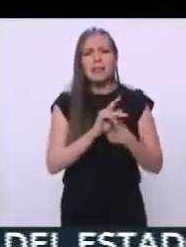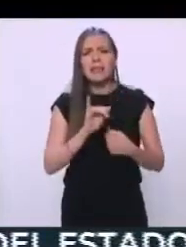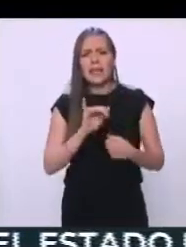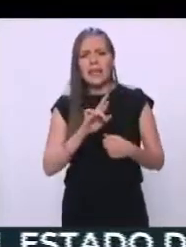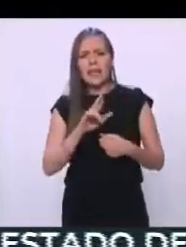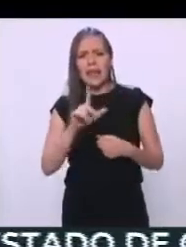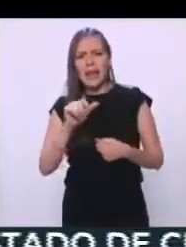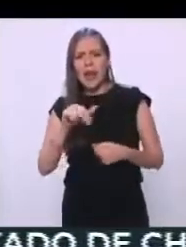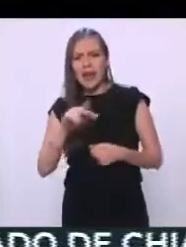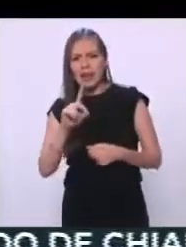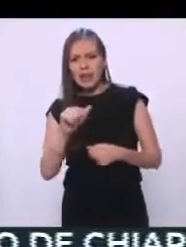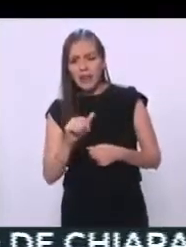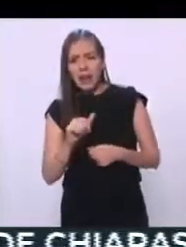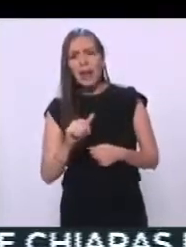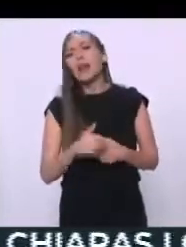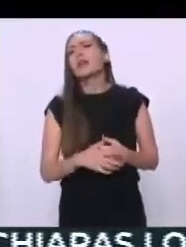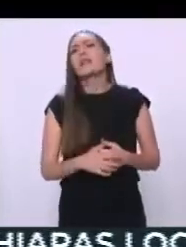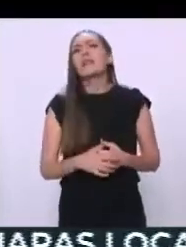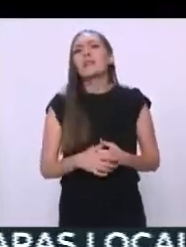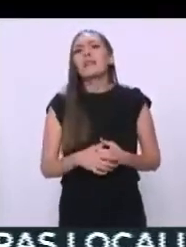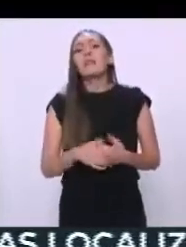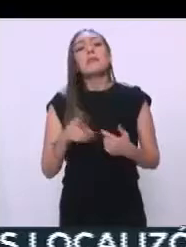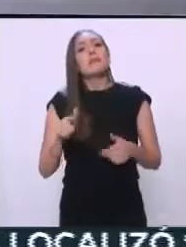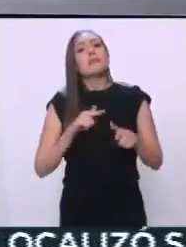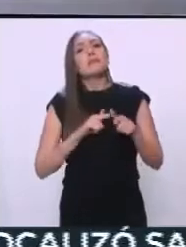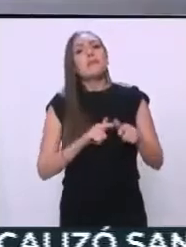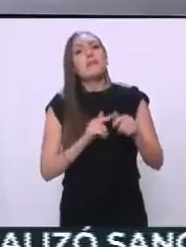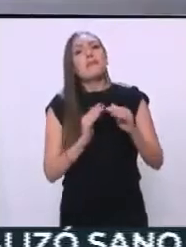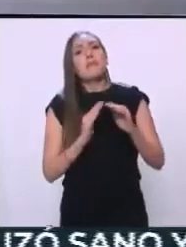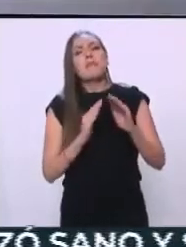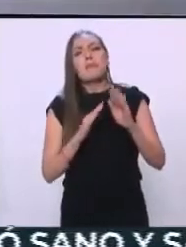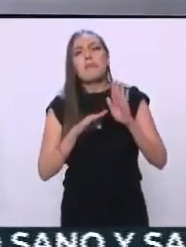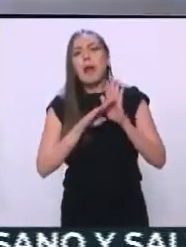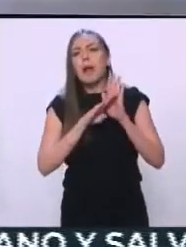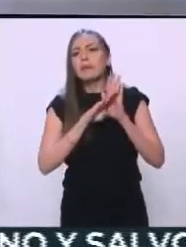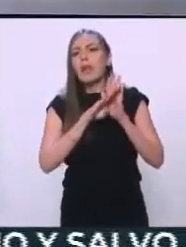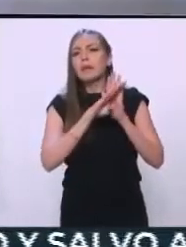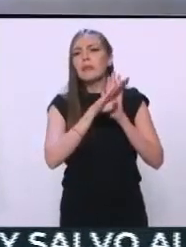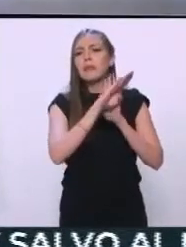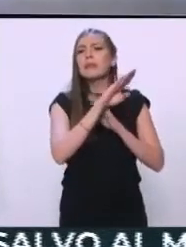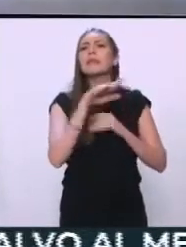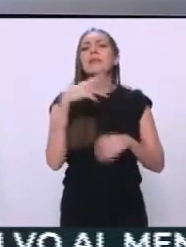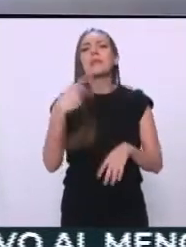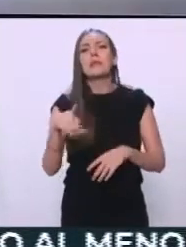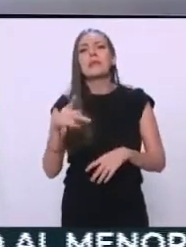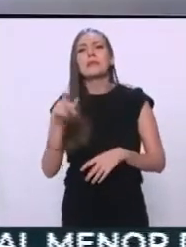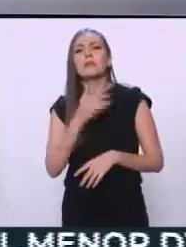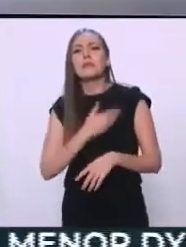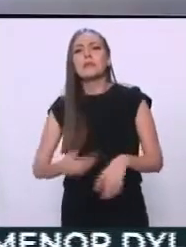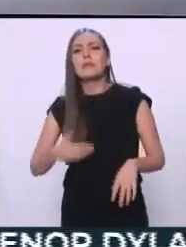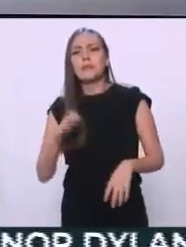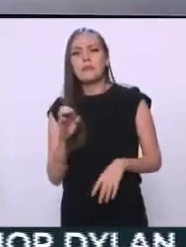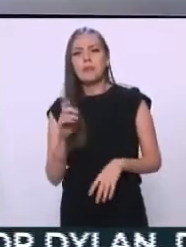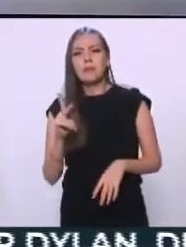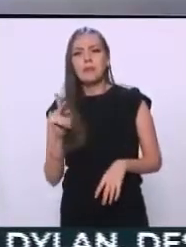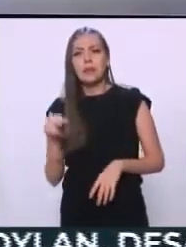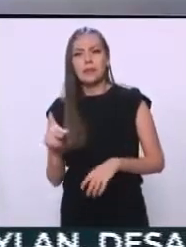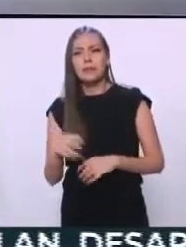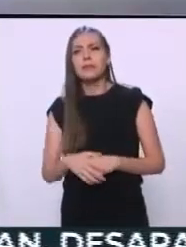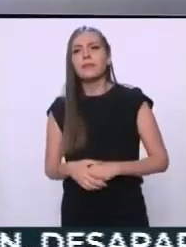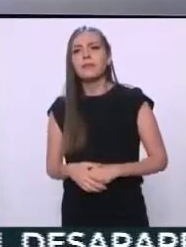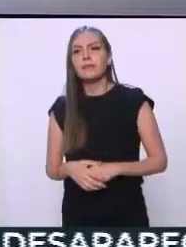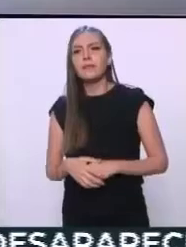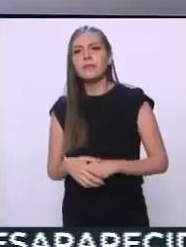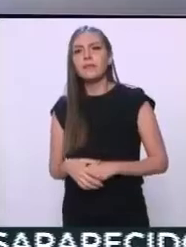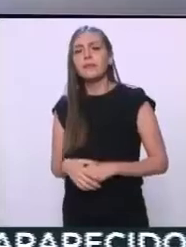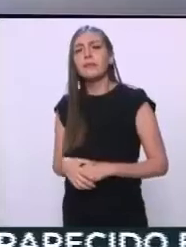y que pues sigue esta tendencia de crecimiento durante el sexenio de Peña Nieto. Entonces Fox pasa la estafeta y Calderón se avienta el sprint a